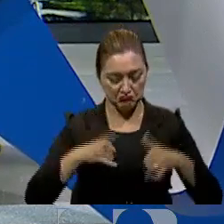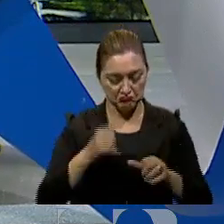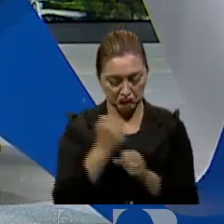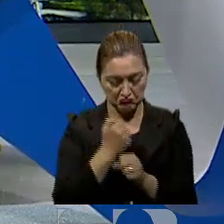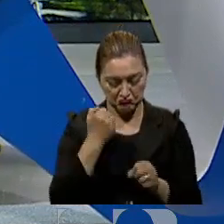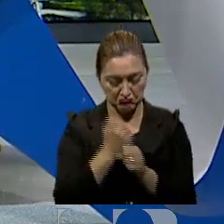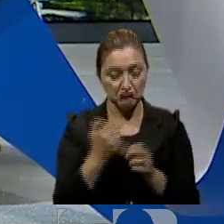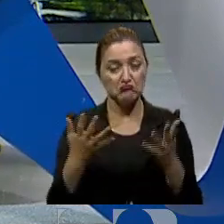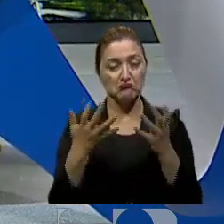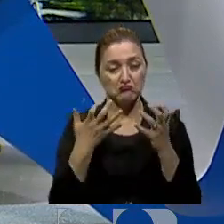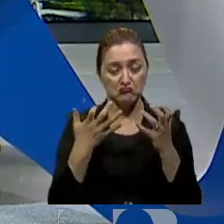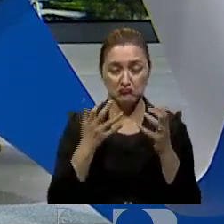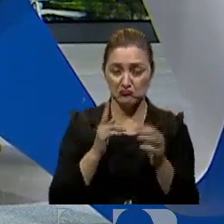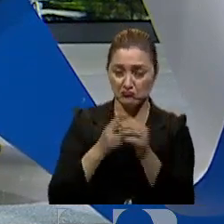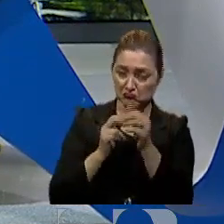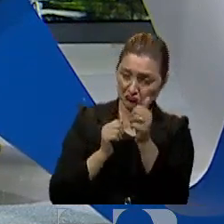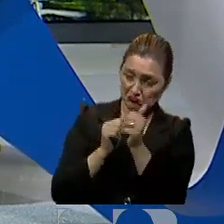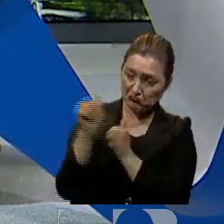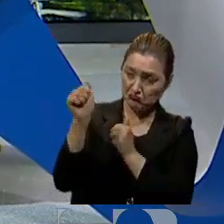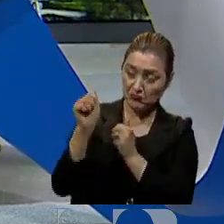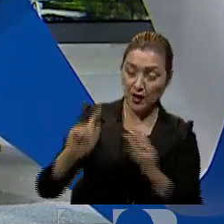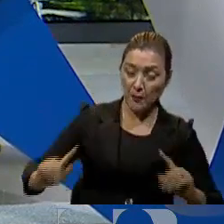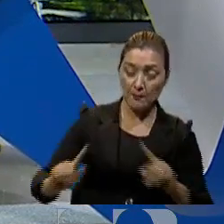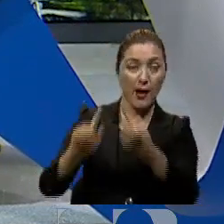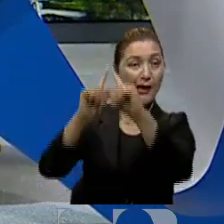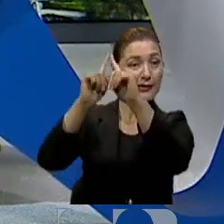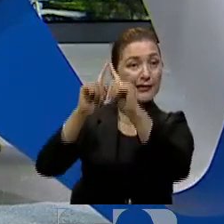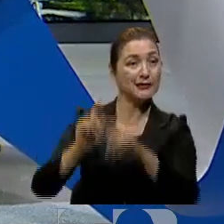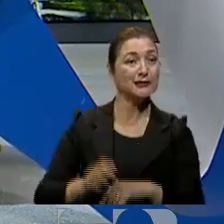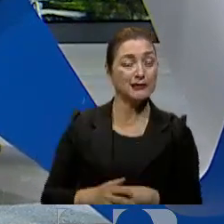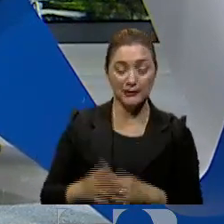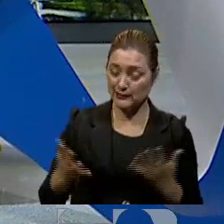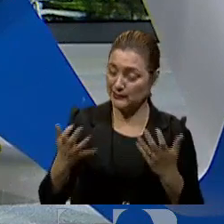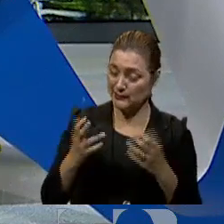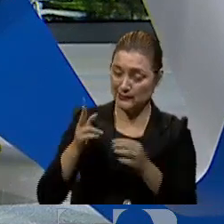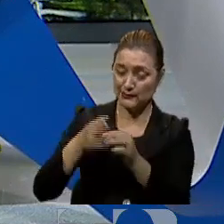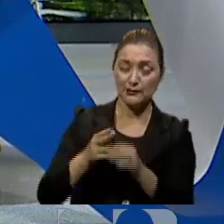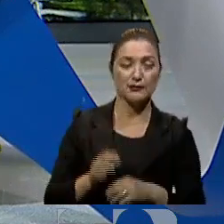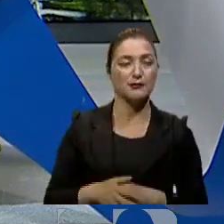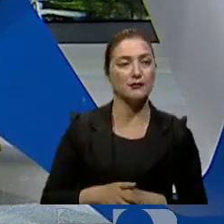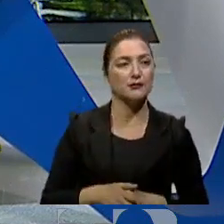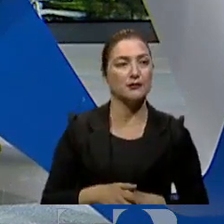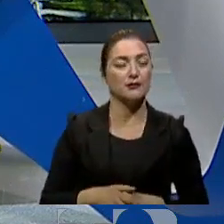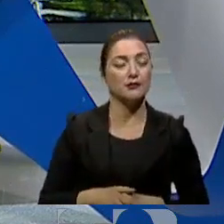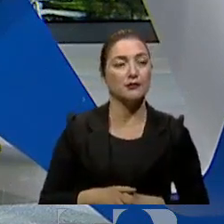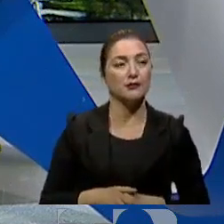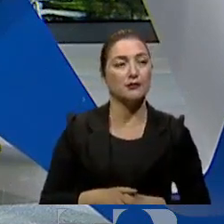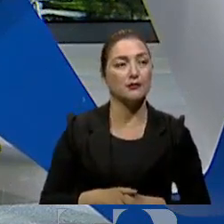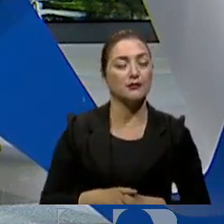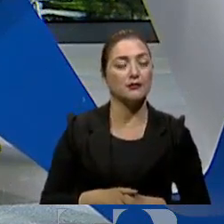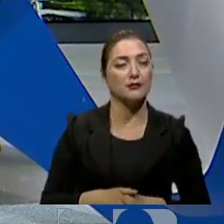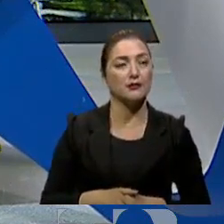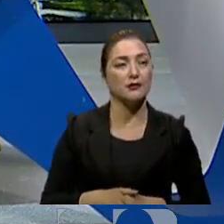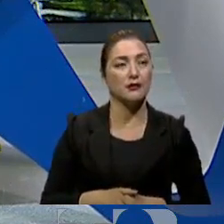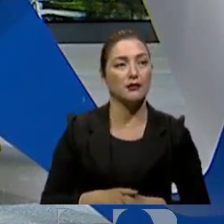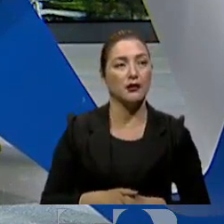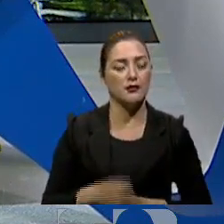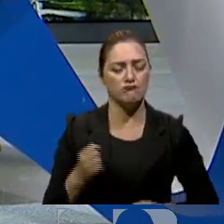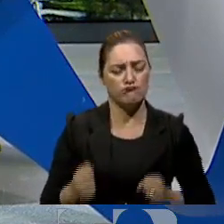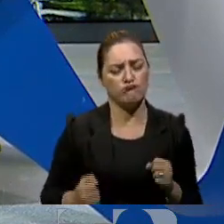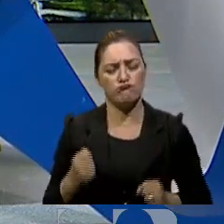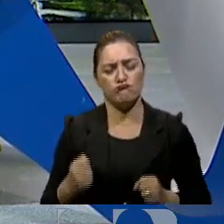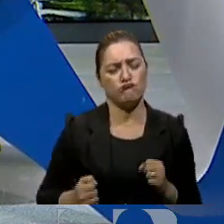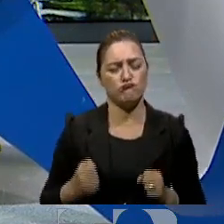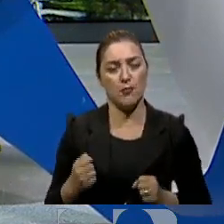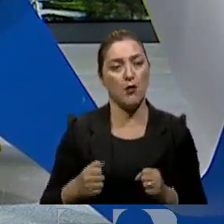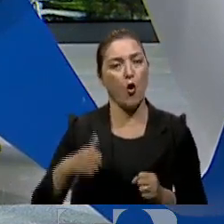quiero clasificar a París y, por supuesto, entregarlo todo. Él está superando varios récords que ha marcado Jefferson Pérez. ¿Ya? Y